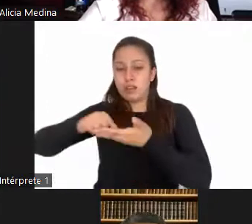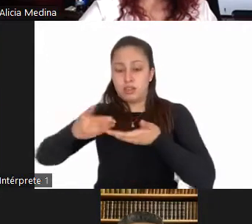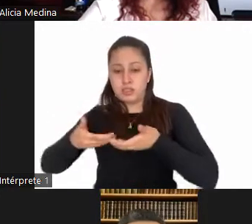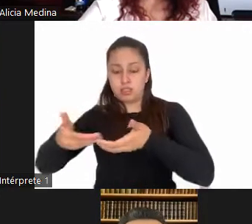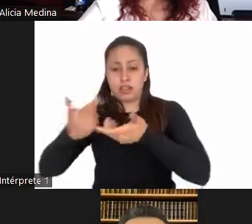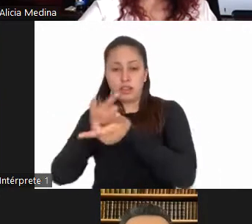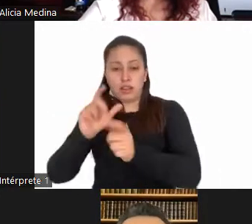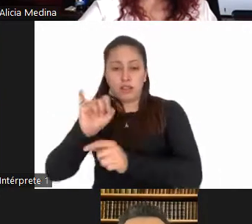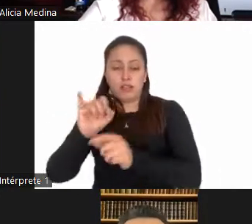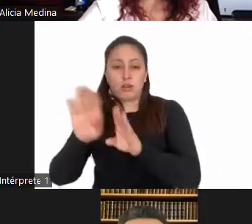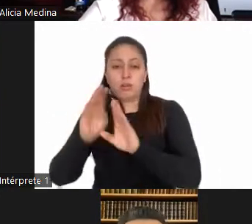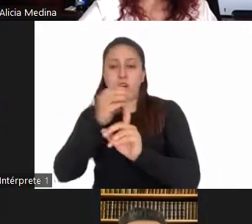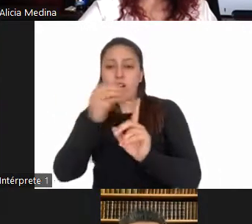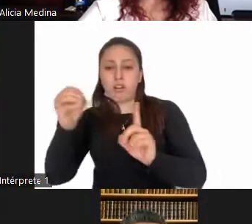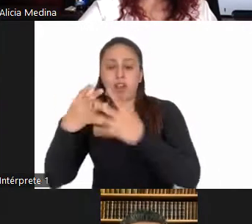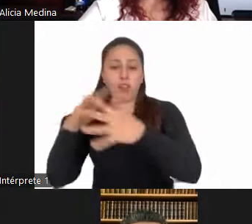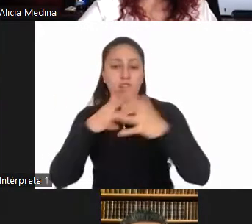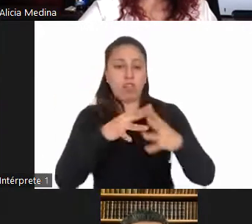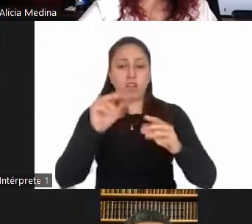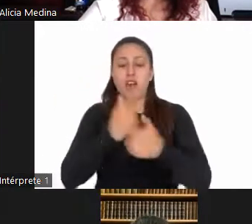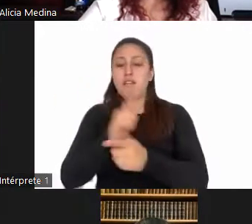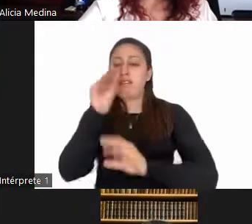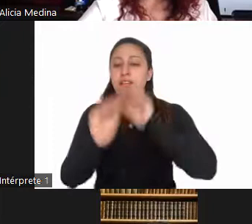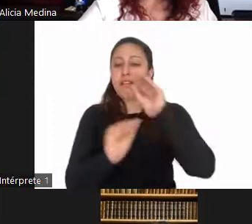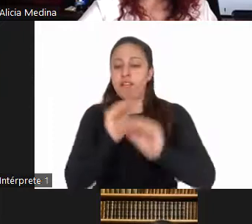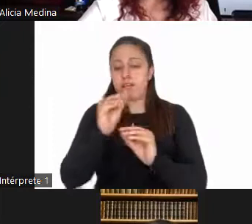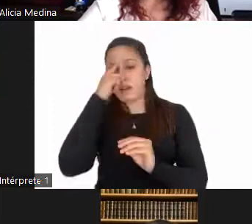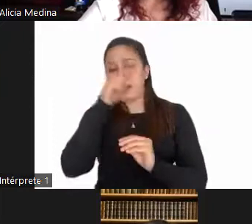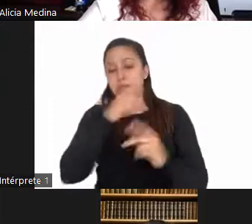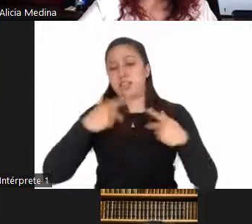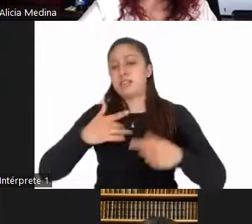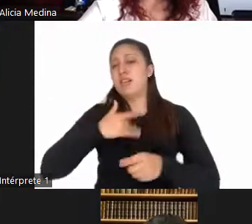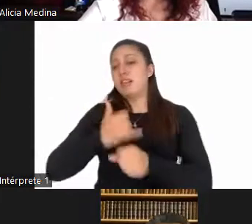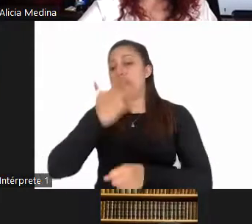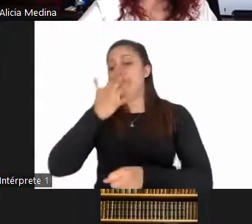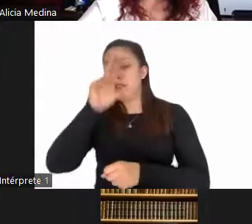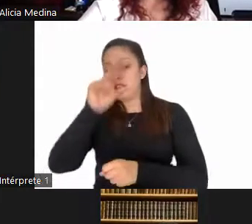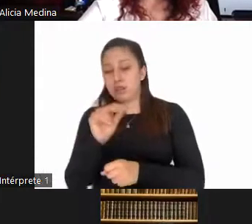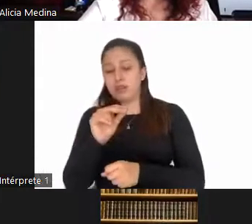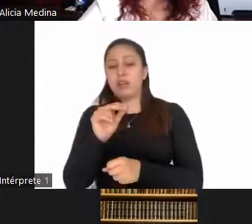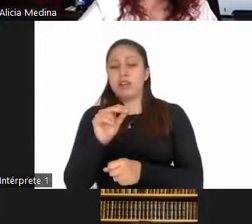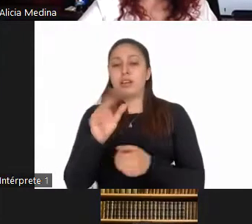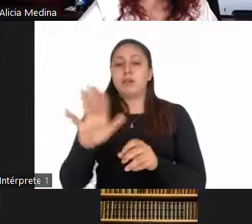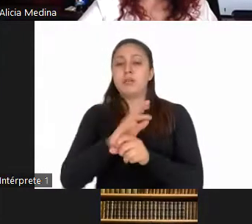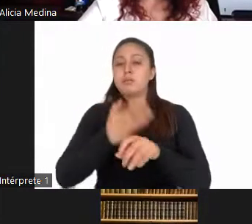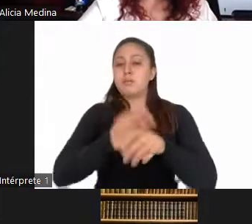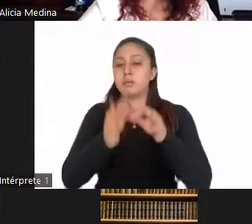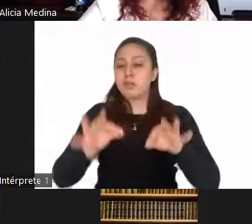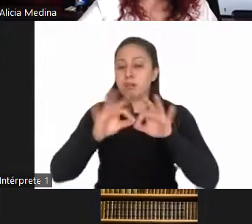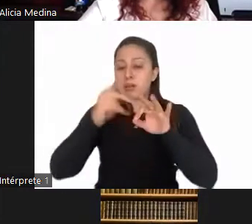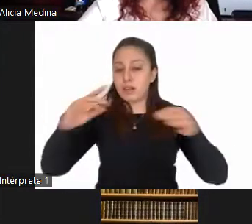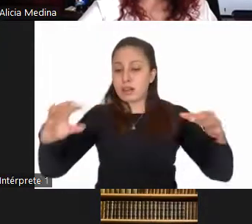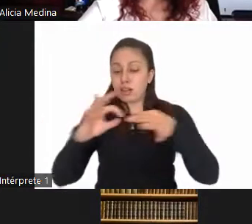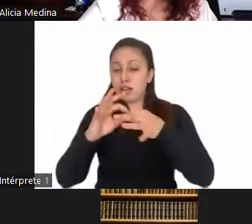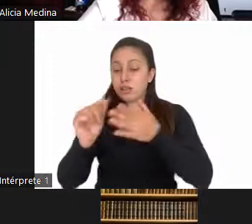de esa manera tendrá que ser sujeto a las sanciones que el propio Código de Instituciones y Procedimientos Electorales, en concatenación con la Ley Procesal Electoral,